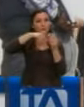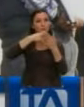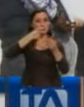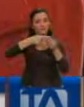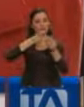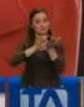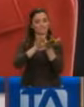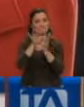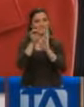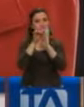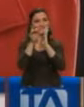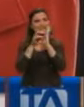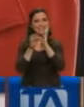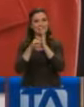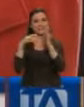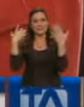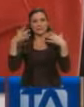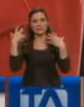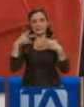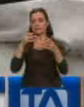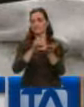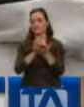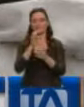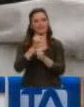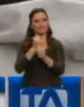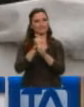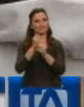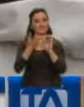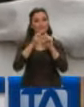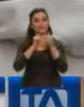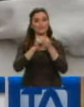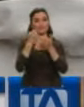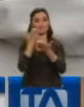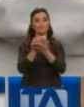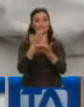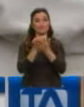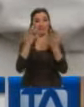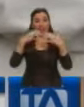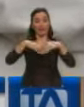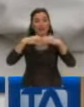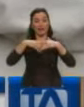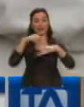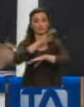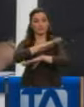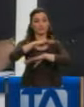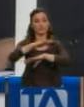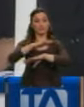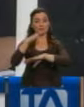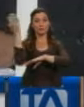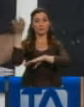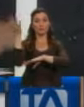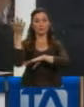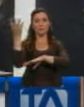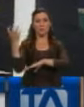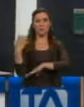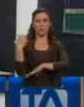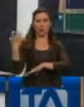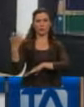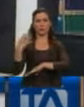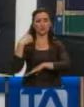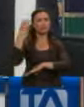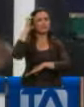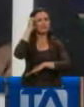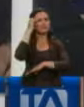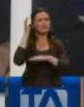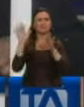fueron despedidos de manera intempestiva debido a la crisis económica. Alumnos y profesores protestaron preocupados por